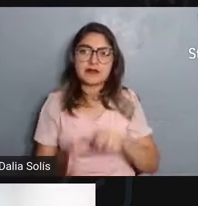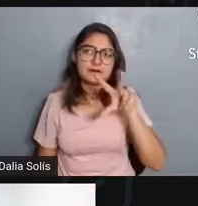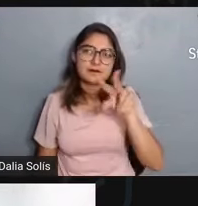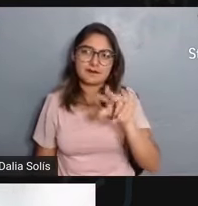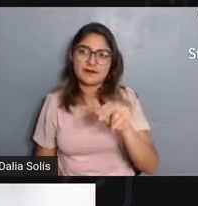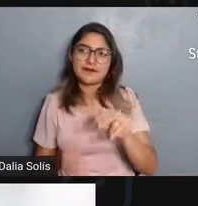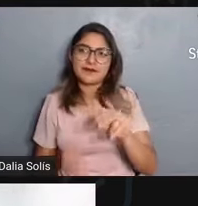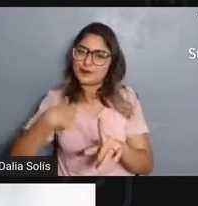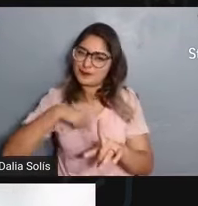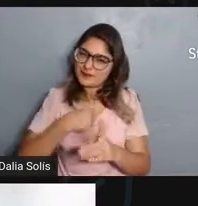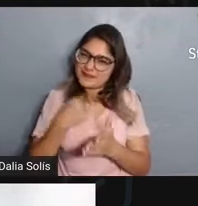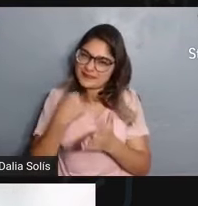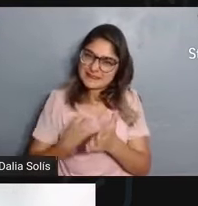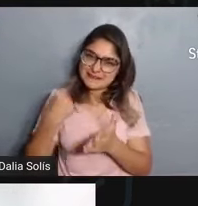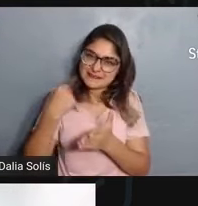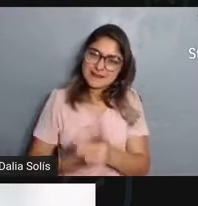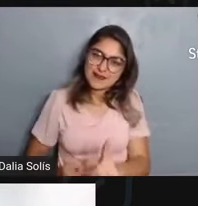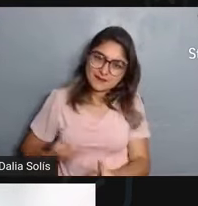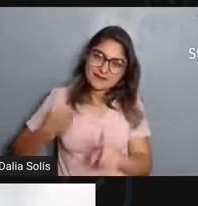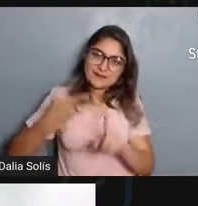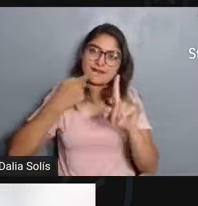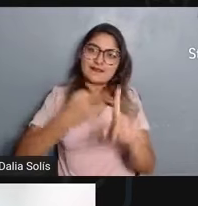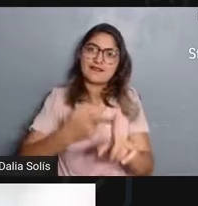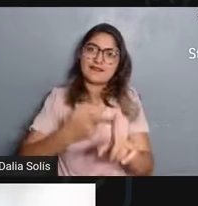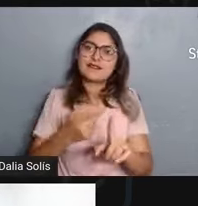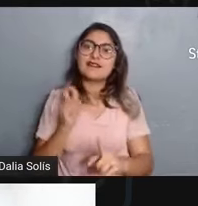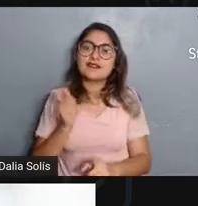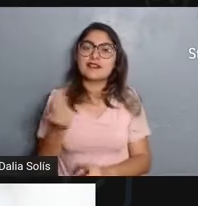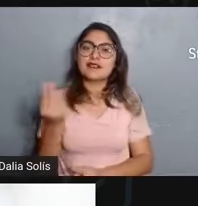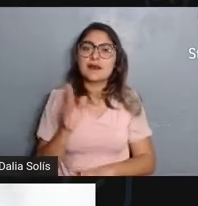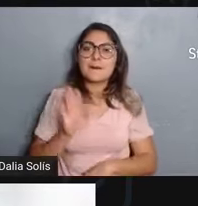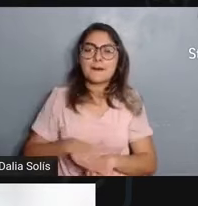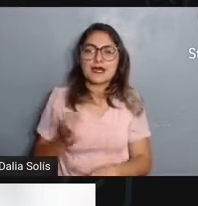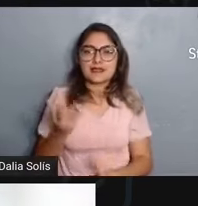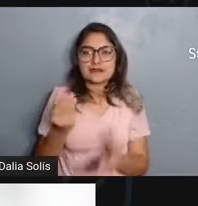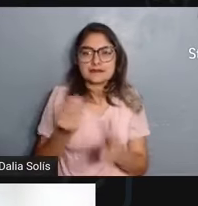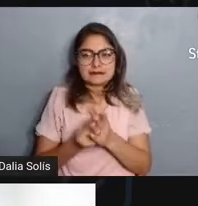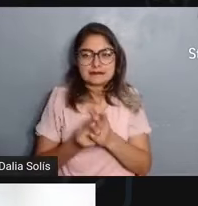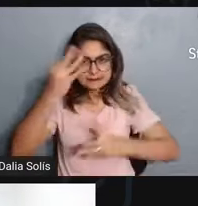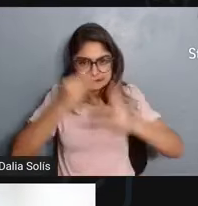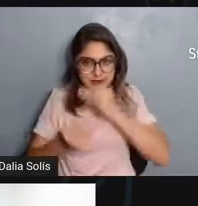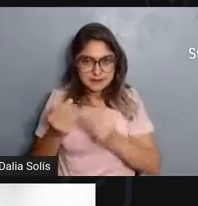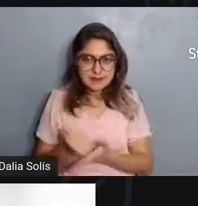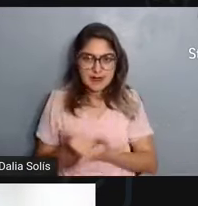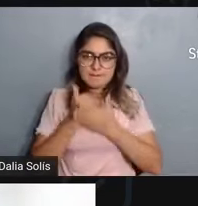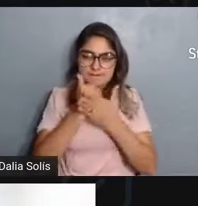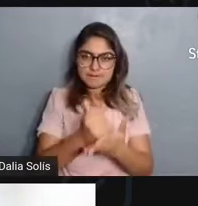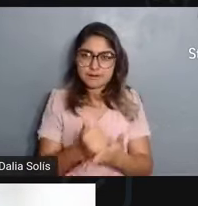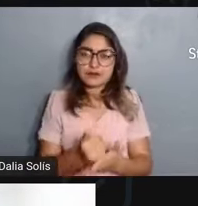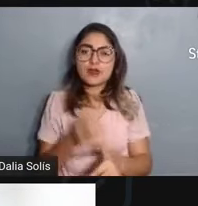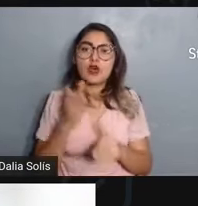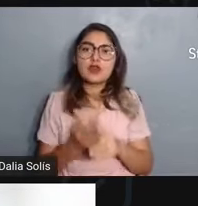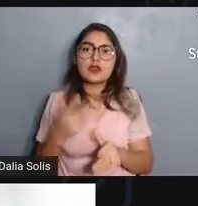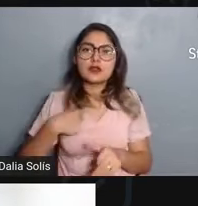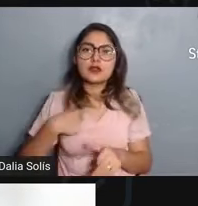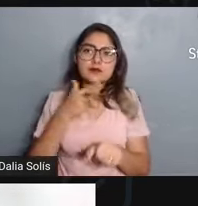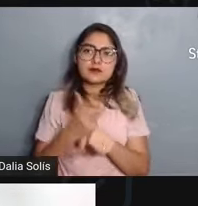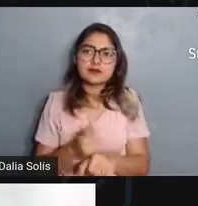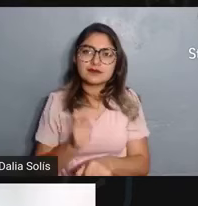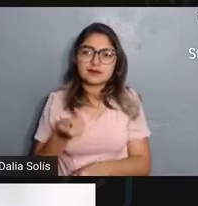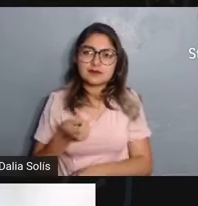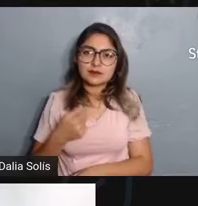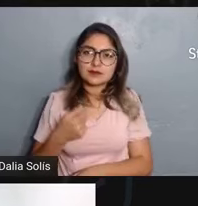Ahorita lo que vemos, ¿qué queremos? ¿Nos gusta cómo nos tratan a las personas mayores? ¿Nos gusta ver lo que